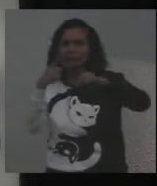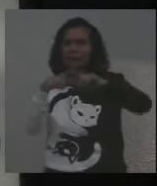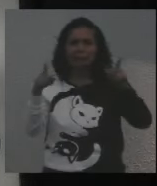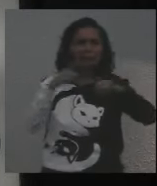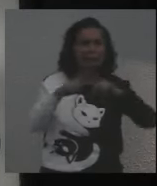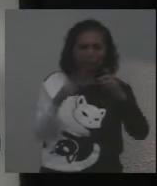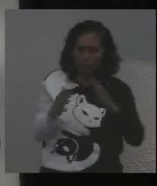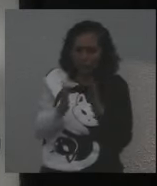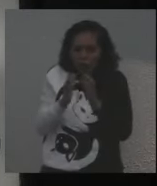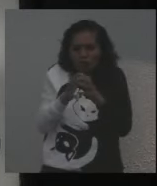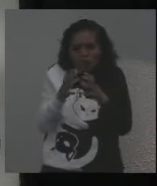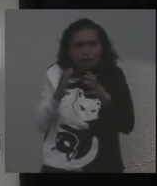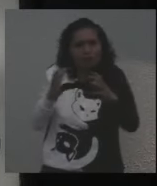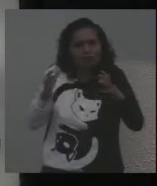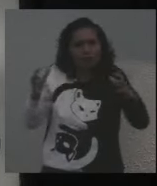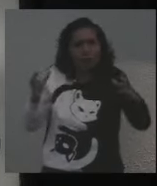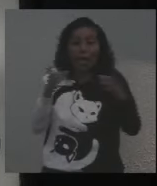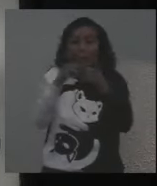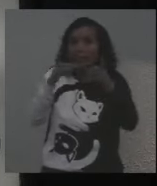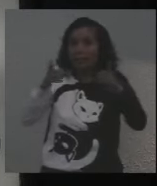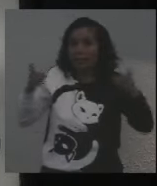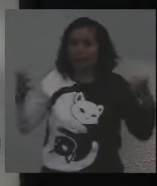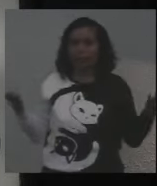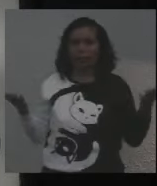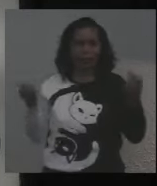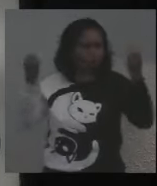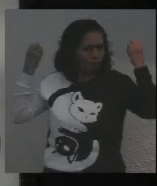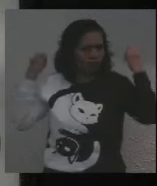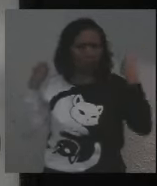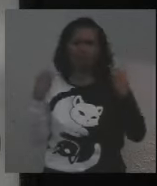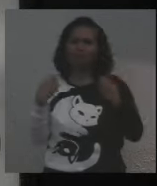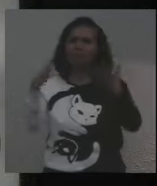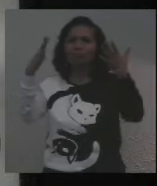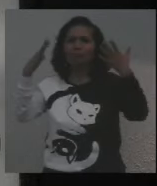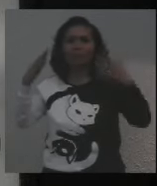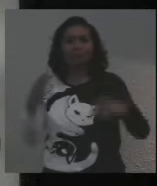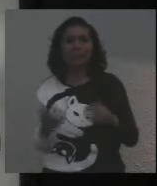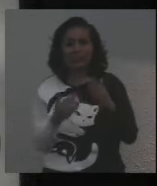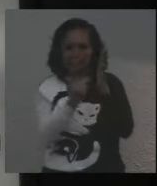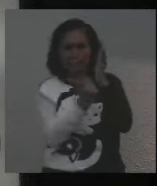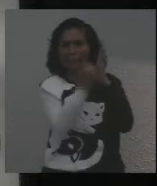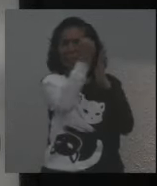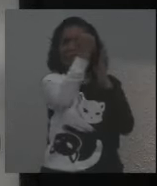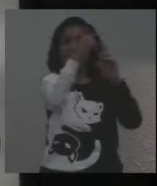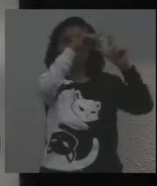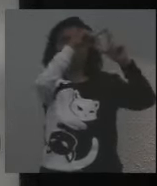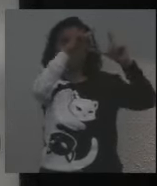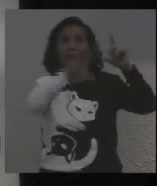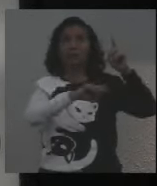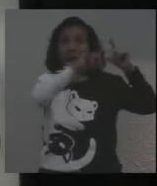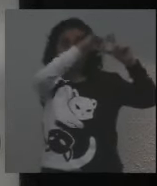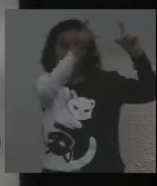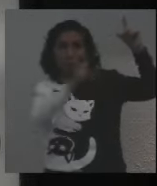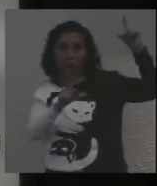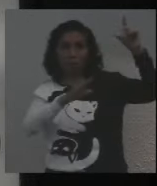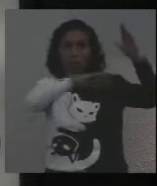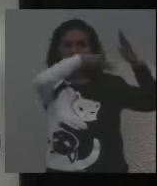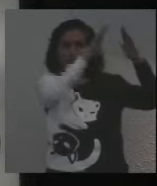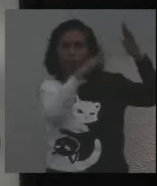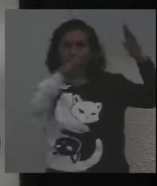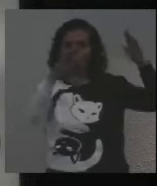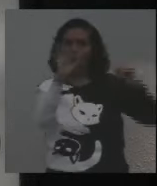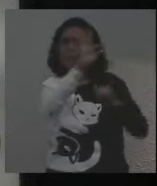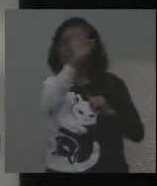y desarrollo que encabezan muchas muchísimas de las estadísticas del país a partir de un